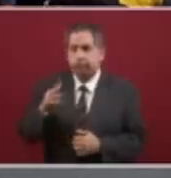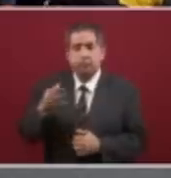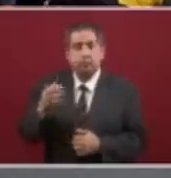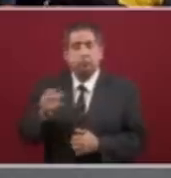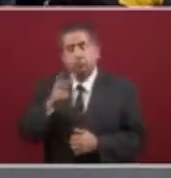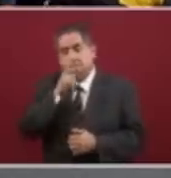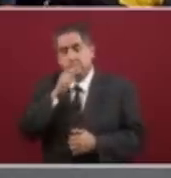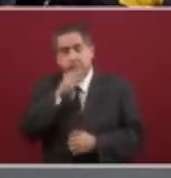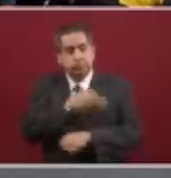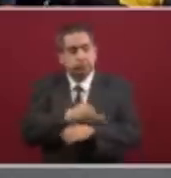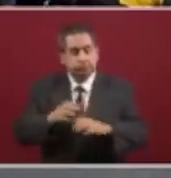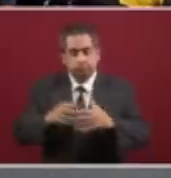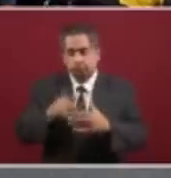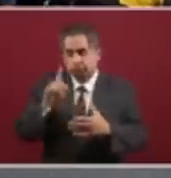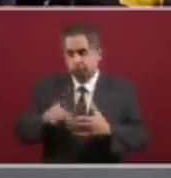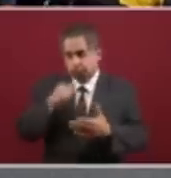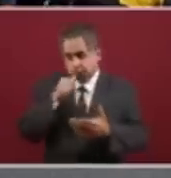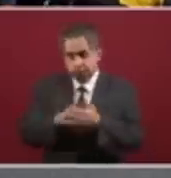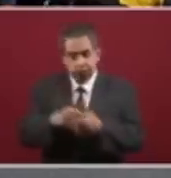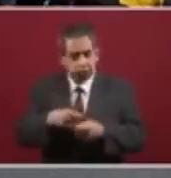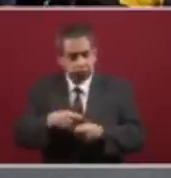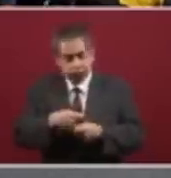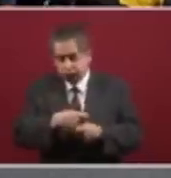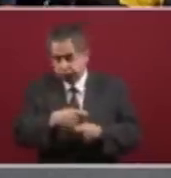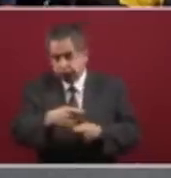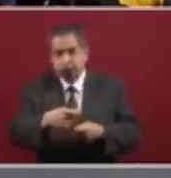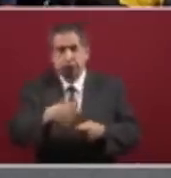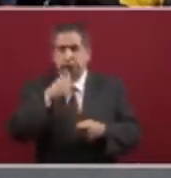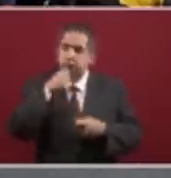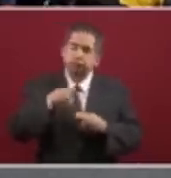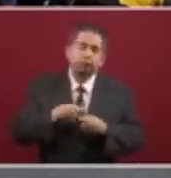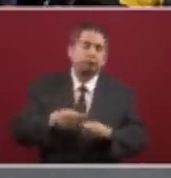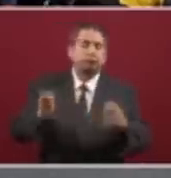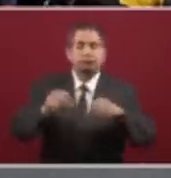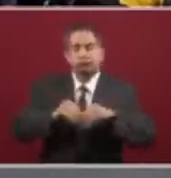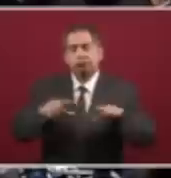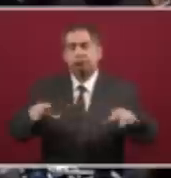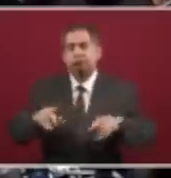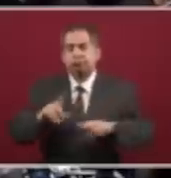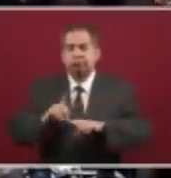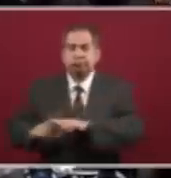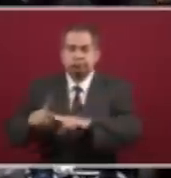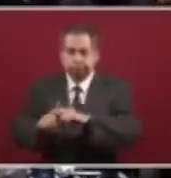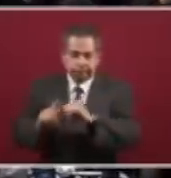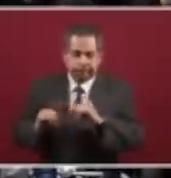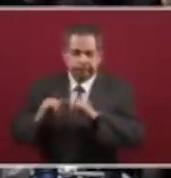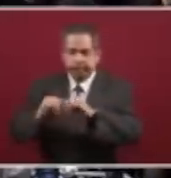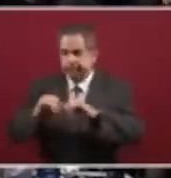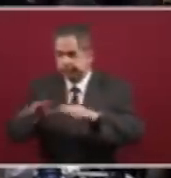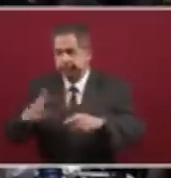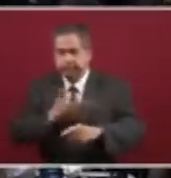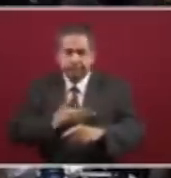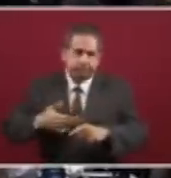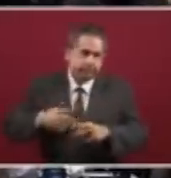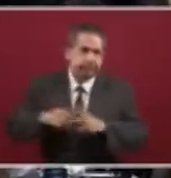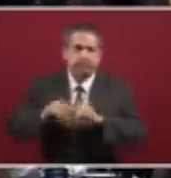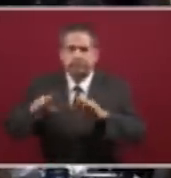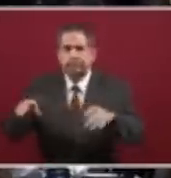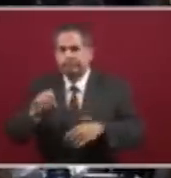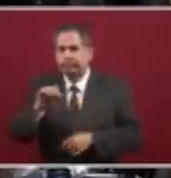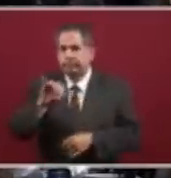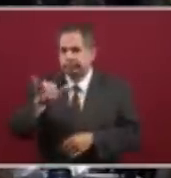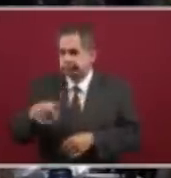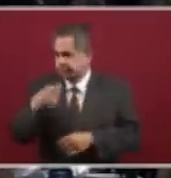efectivamente mandaron una serie de comunicados a las dependencias al ejecutivo al judicial